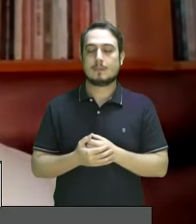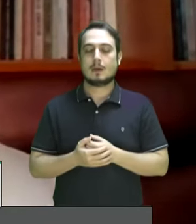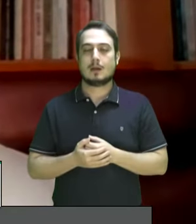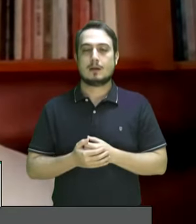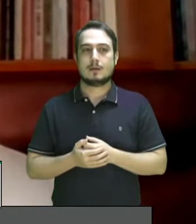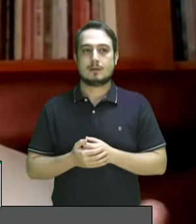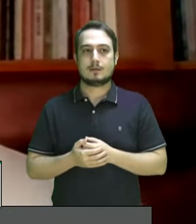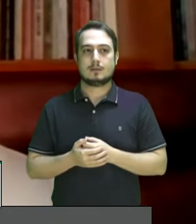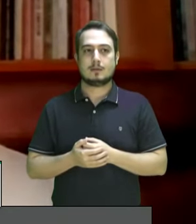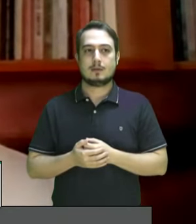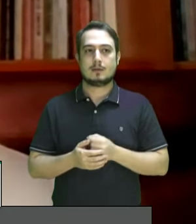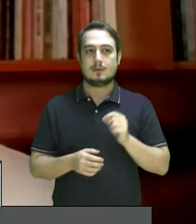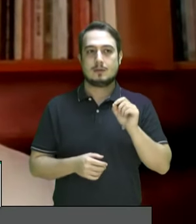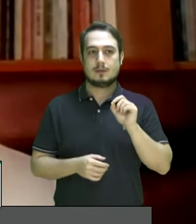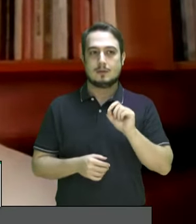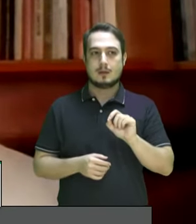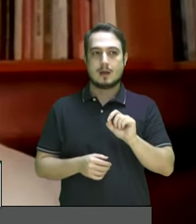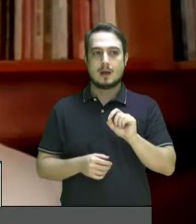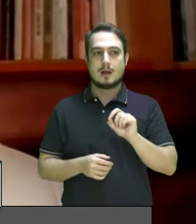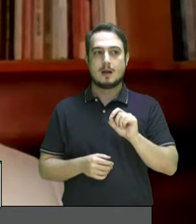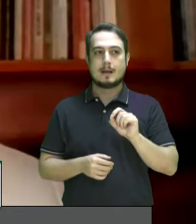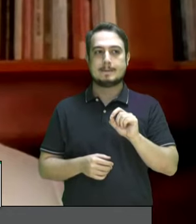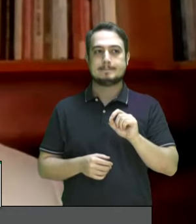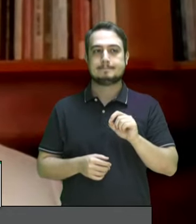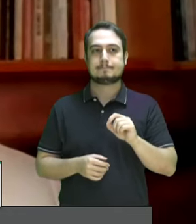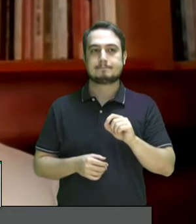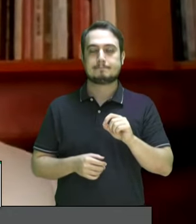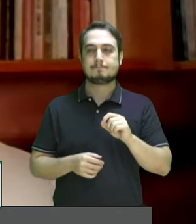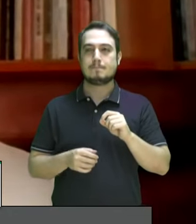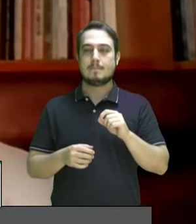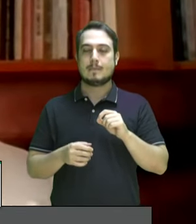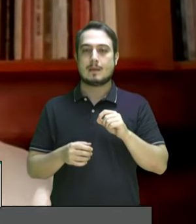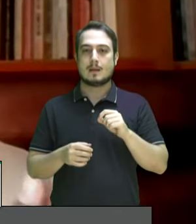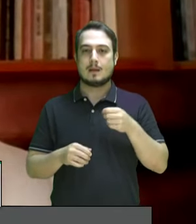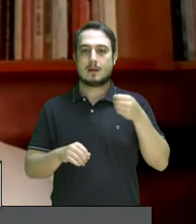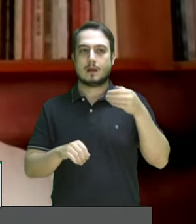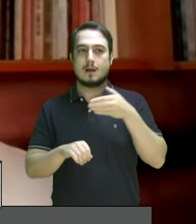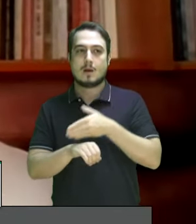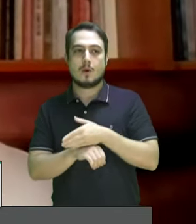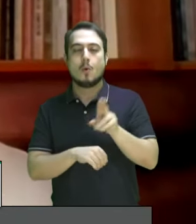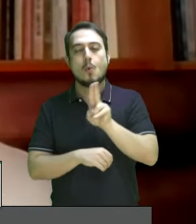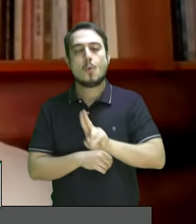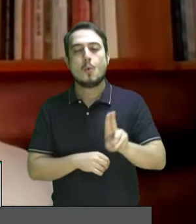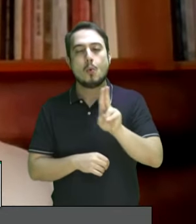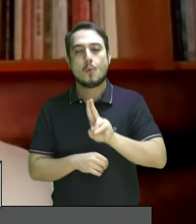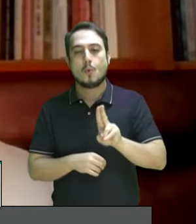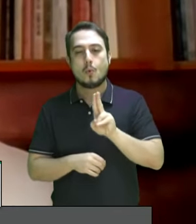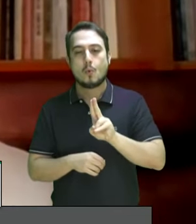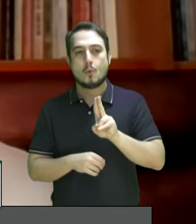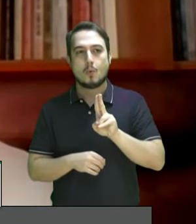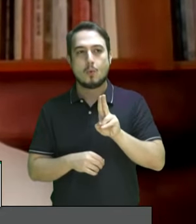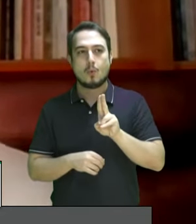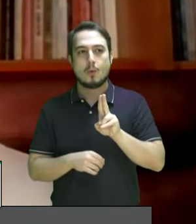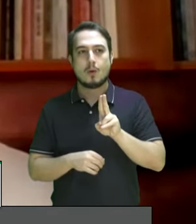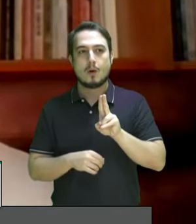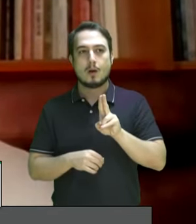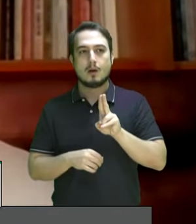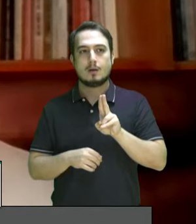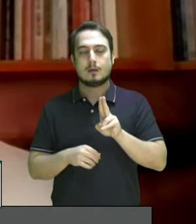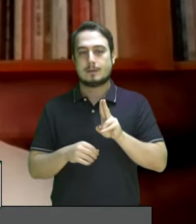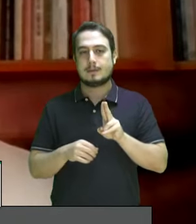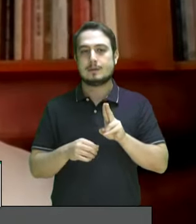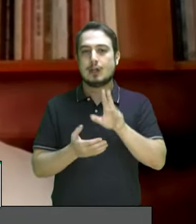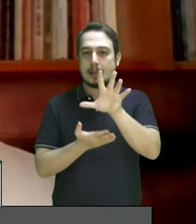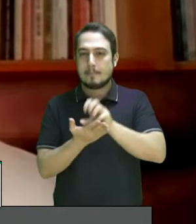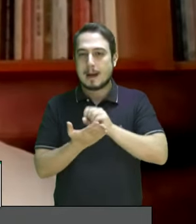subyacentes a las circunstancias de el uso de las bases de datos y